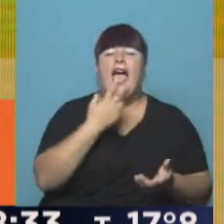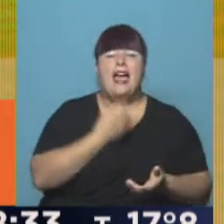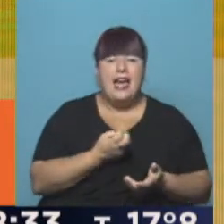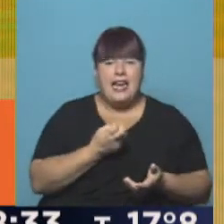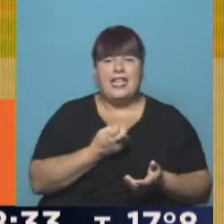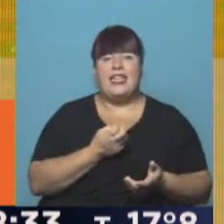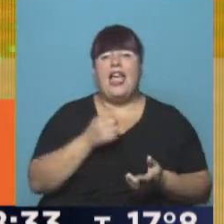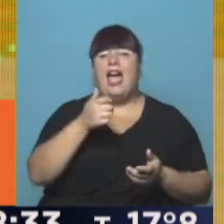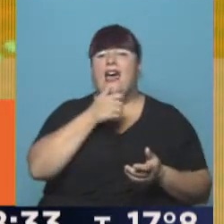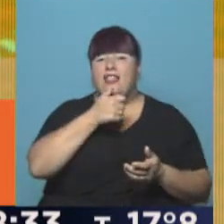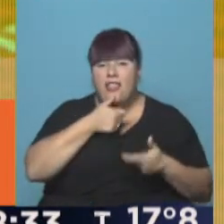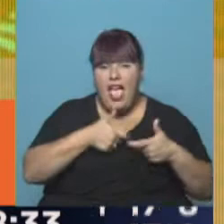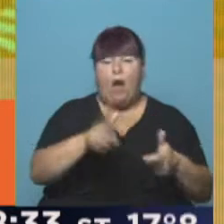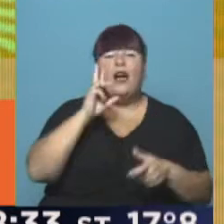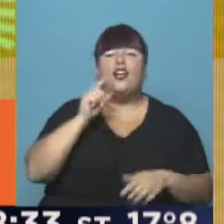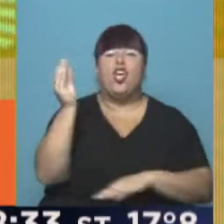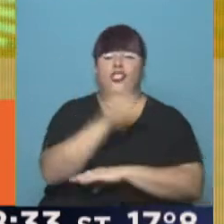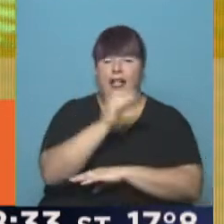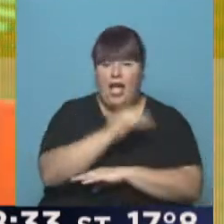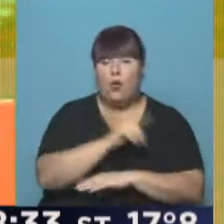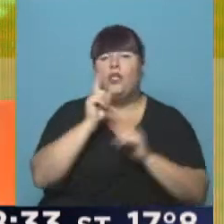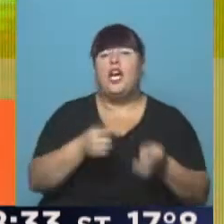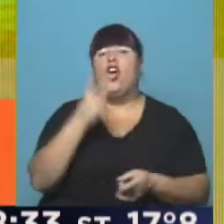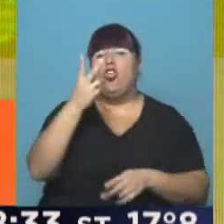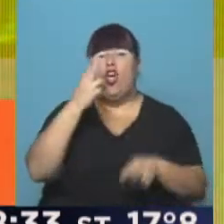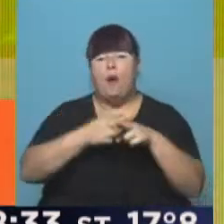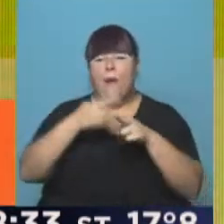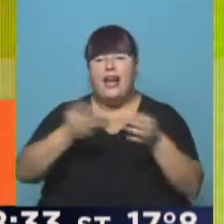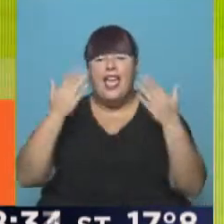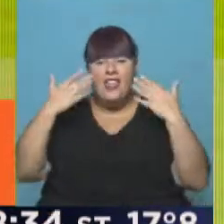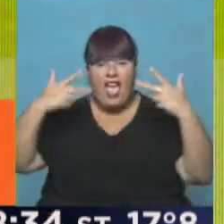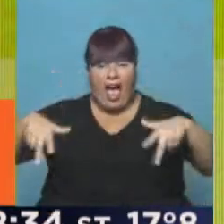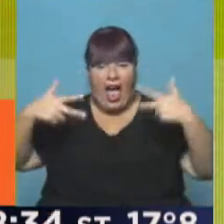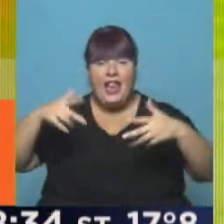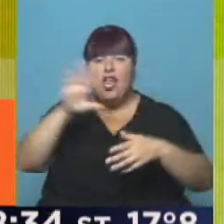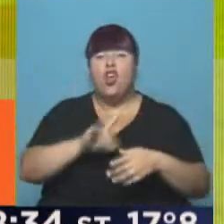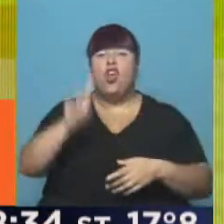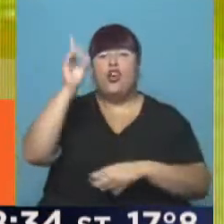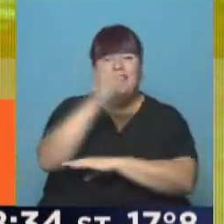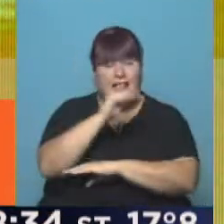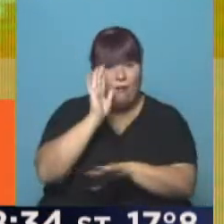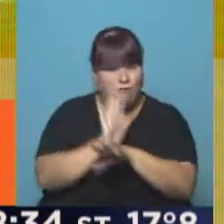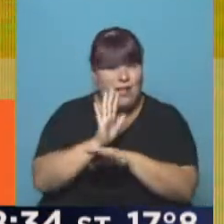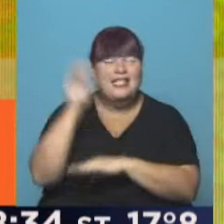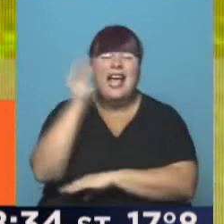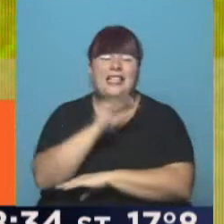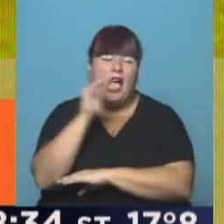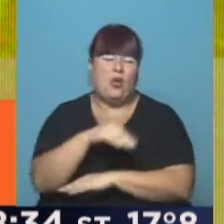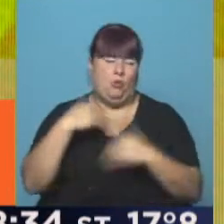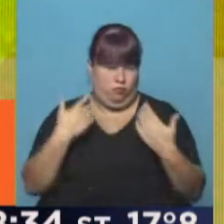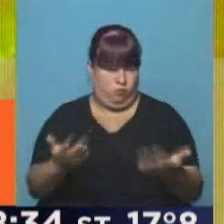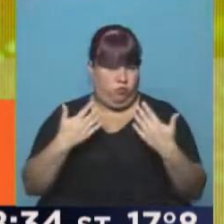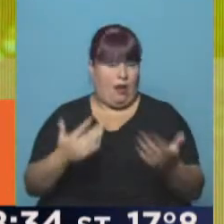hidráulica en el río santa cruz y con dos parques eólicos en la zona norte de santiago ya sean de tiene una gran